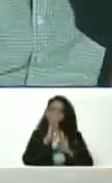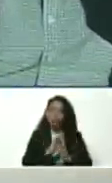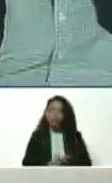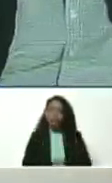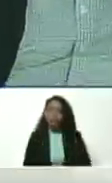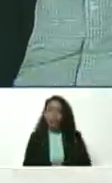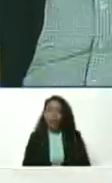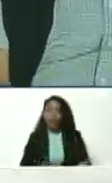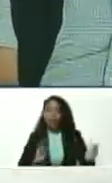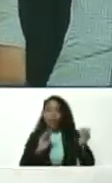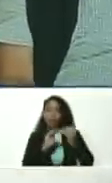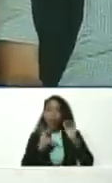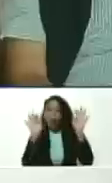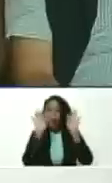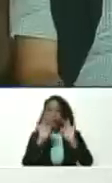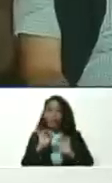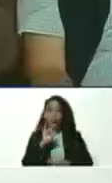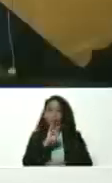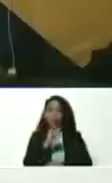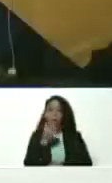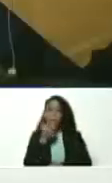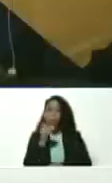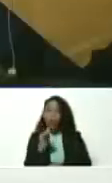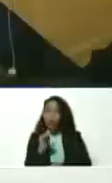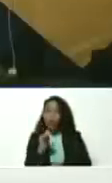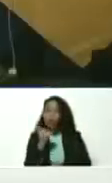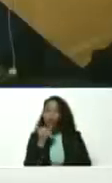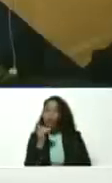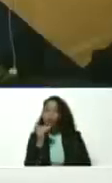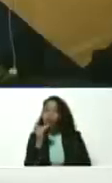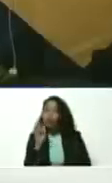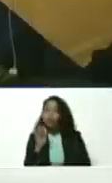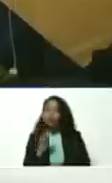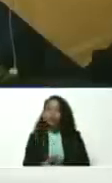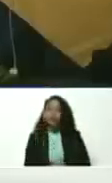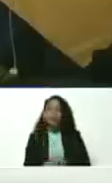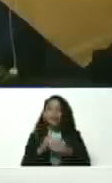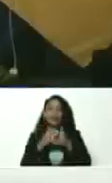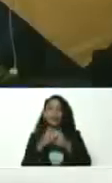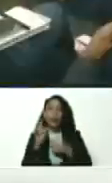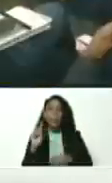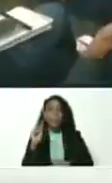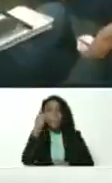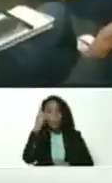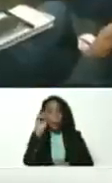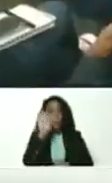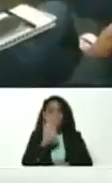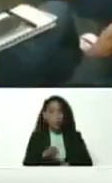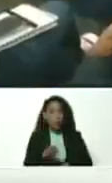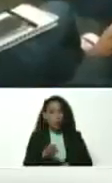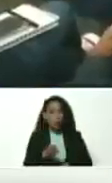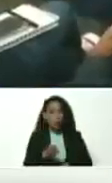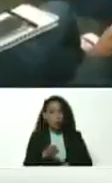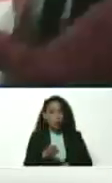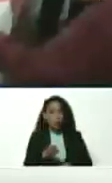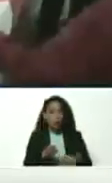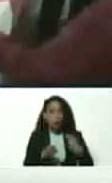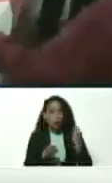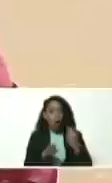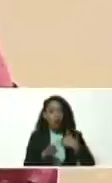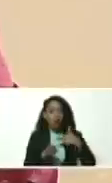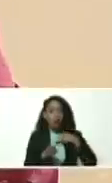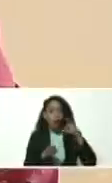igualmente el lunes que viene entonces se abre se da el primer paso como estábamos